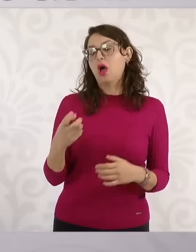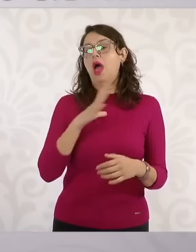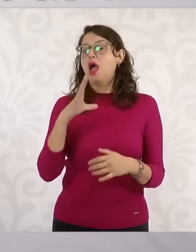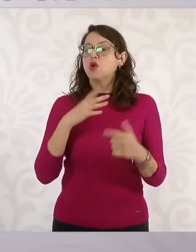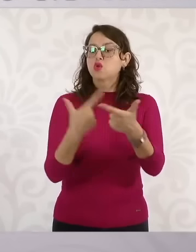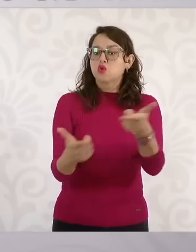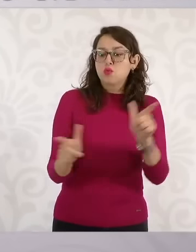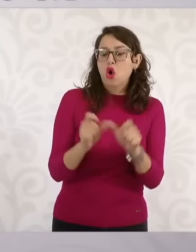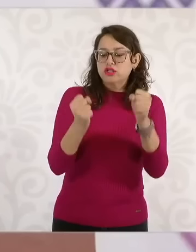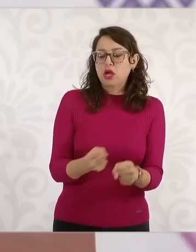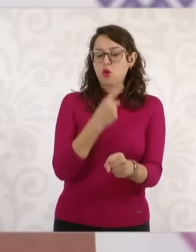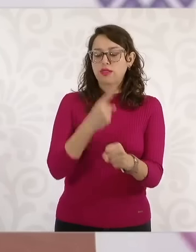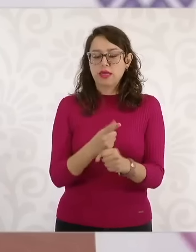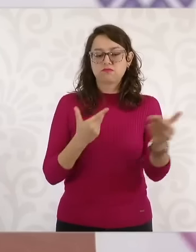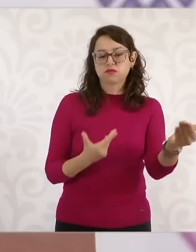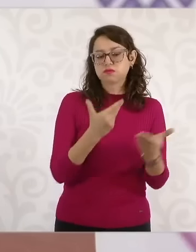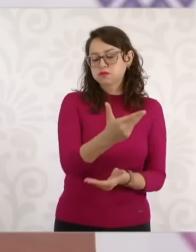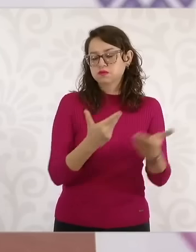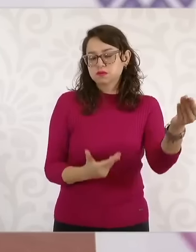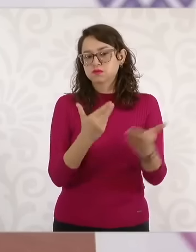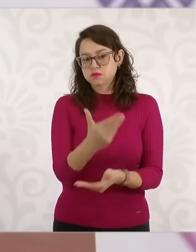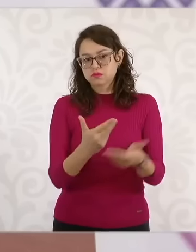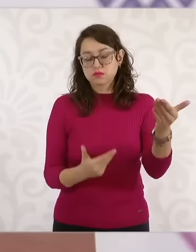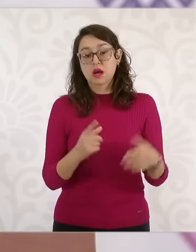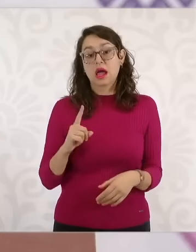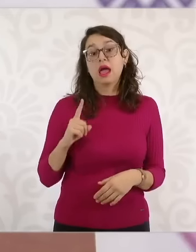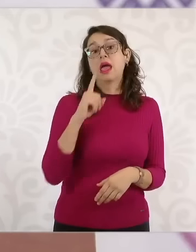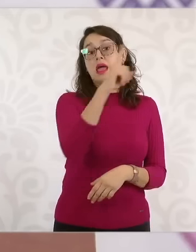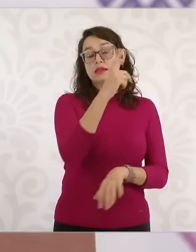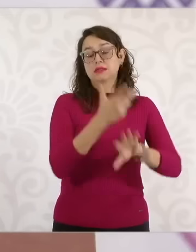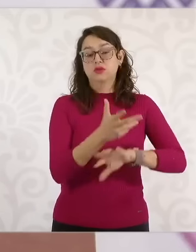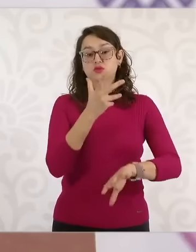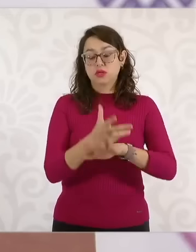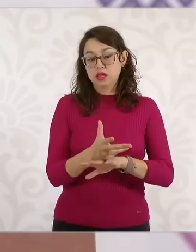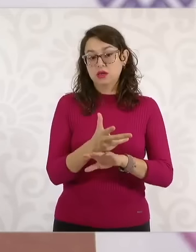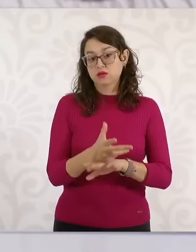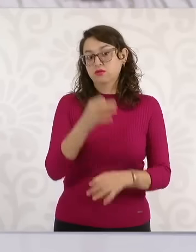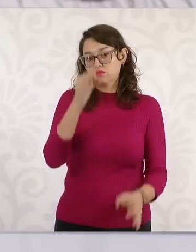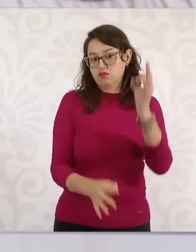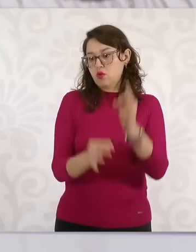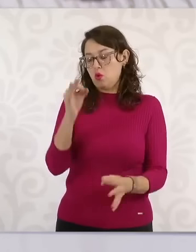Y en este caso fue a solicitud del Departamento de Justicia de los Estados Unidos.